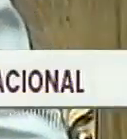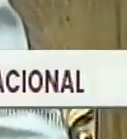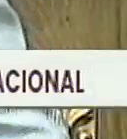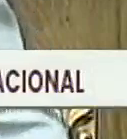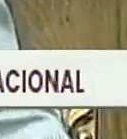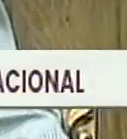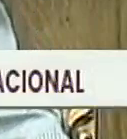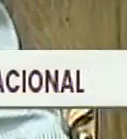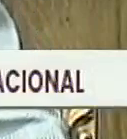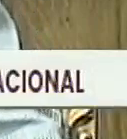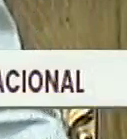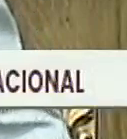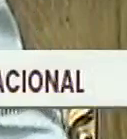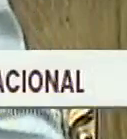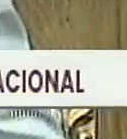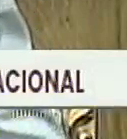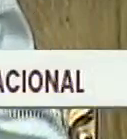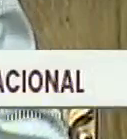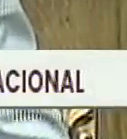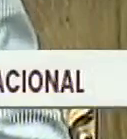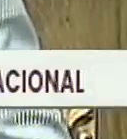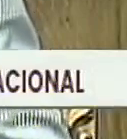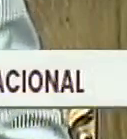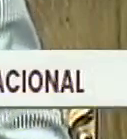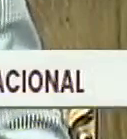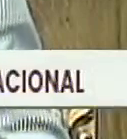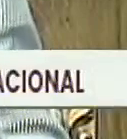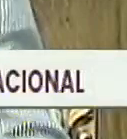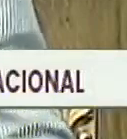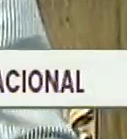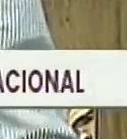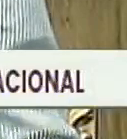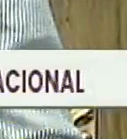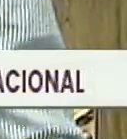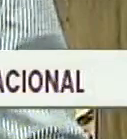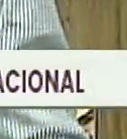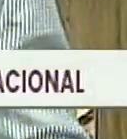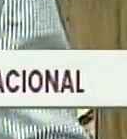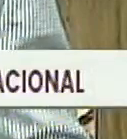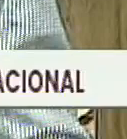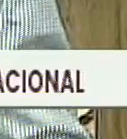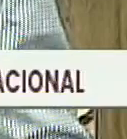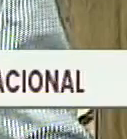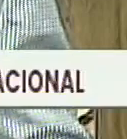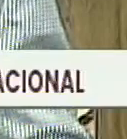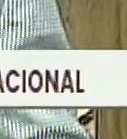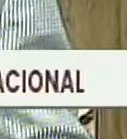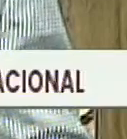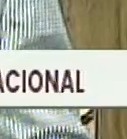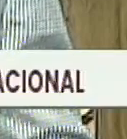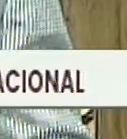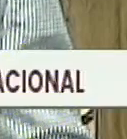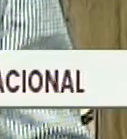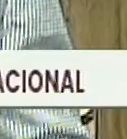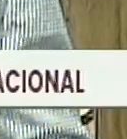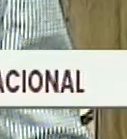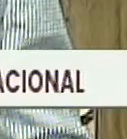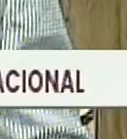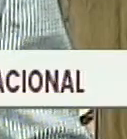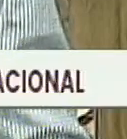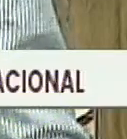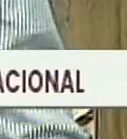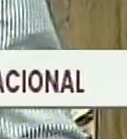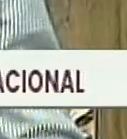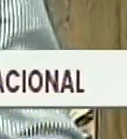Próximamente a los alcaldes y alcaldías, a las gobernaciones. Ella presidirá las